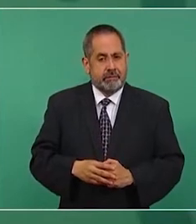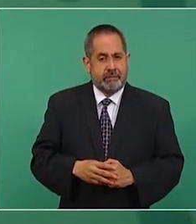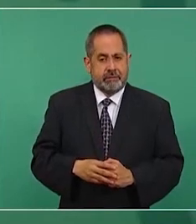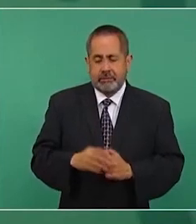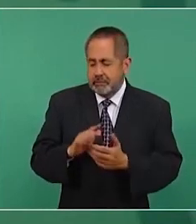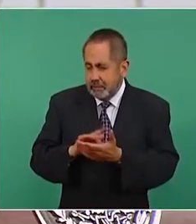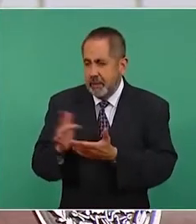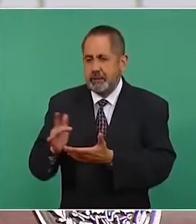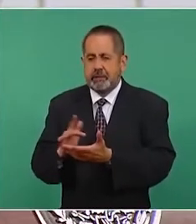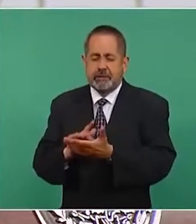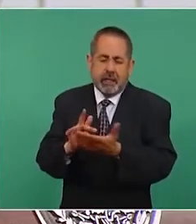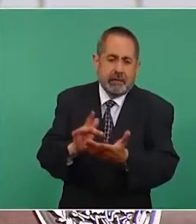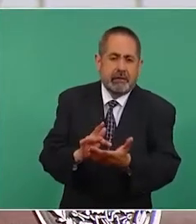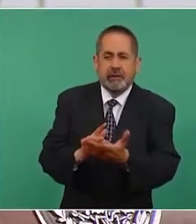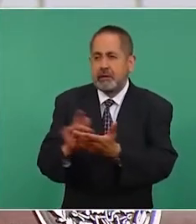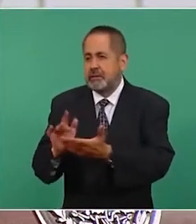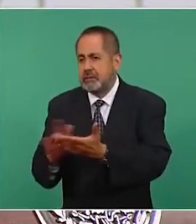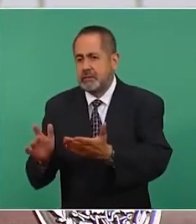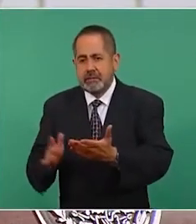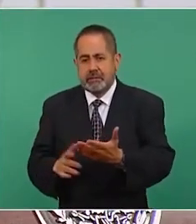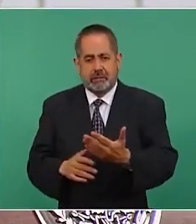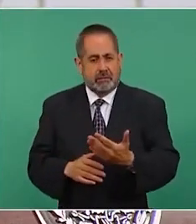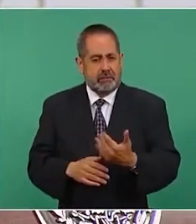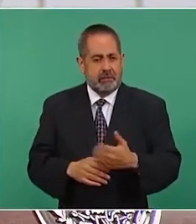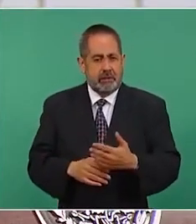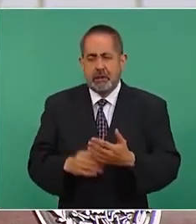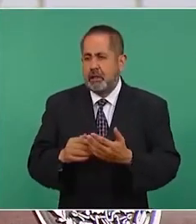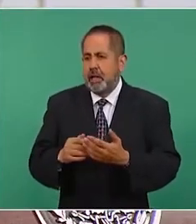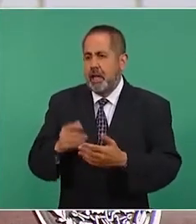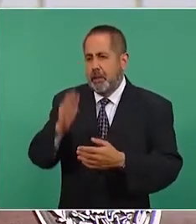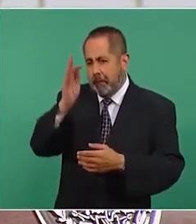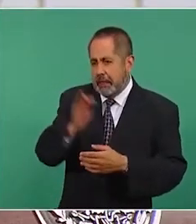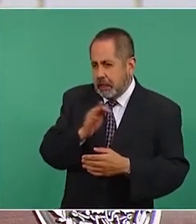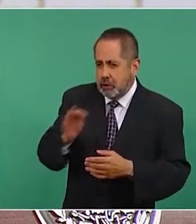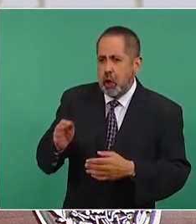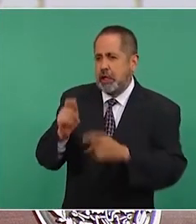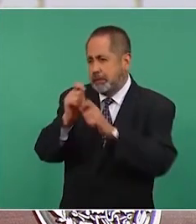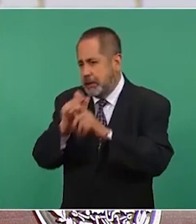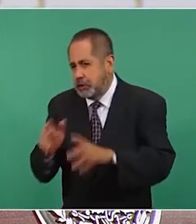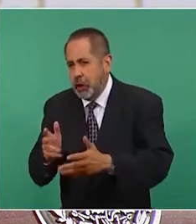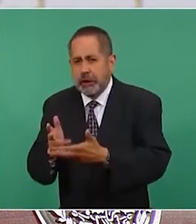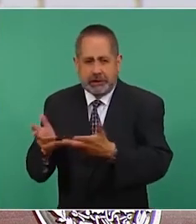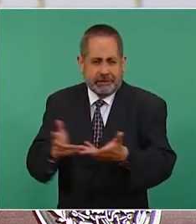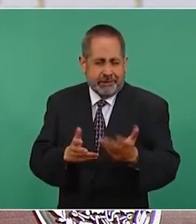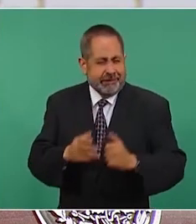Y gracias, y gracias, y gracias, y bendiciones.